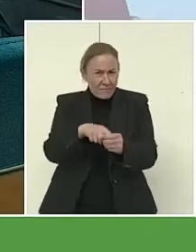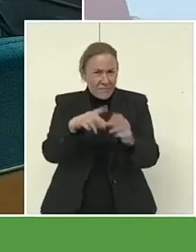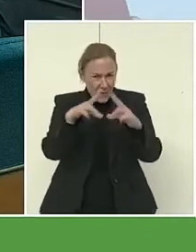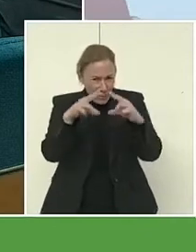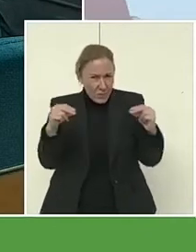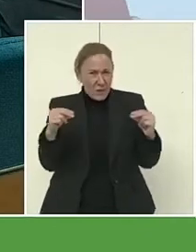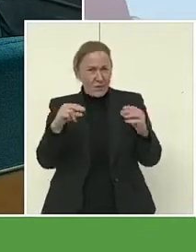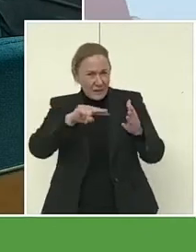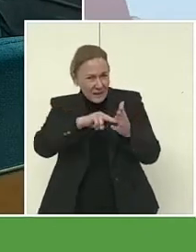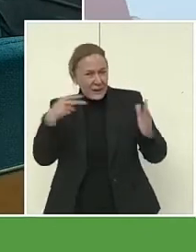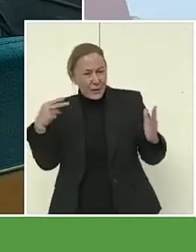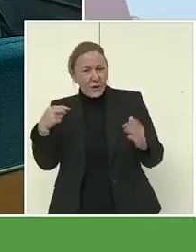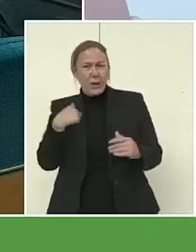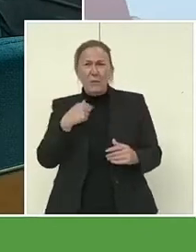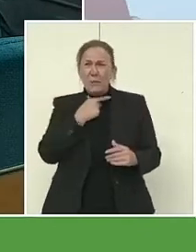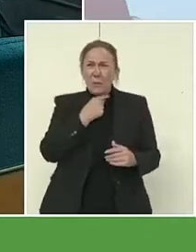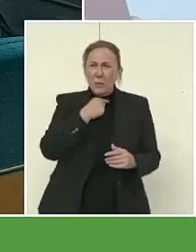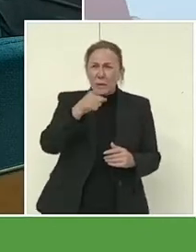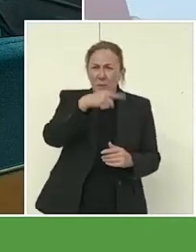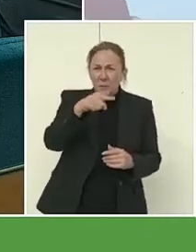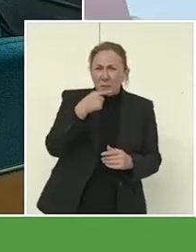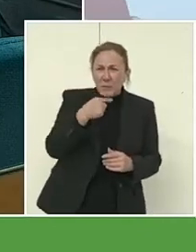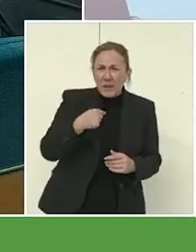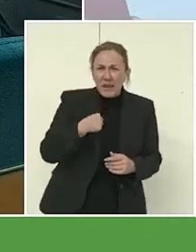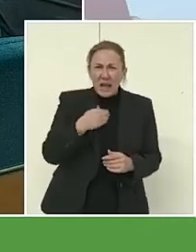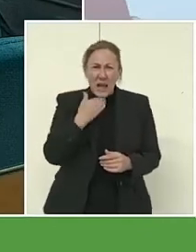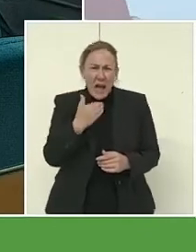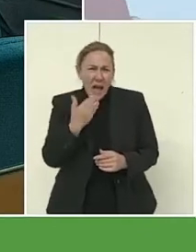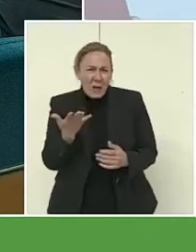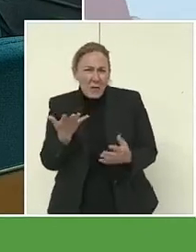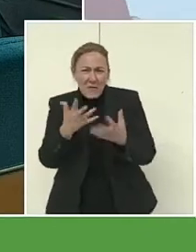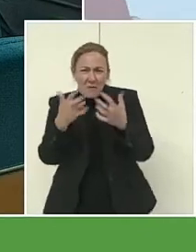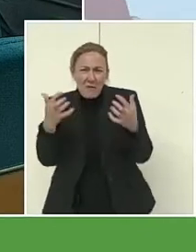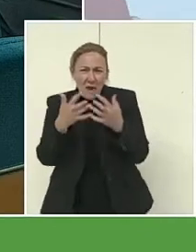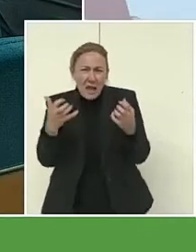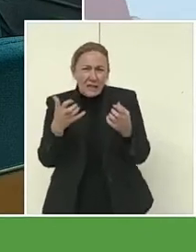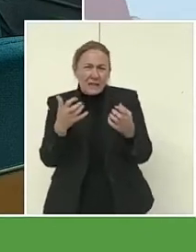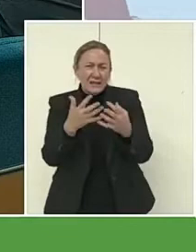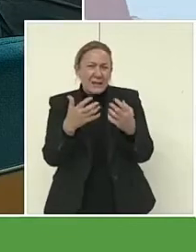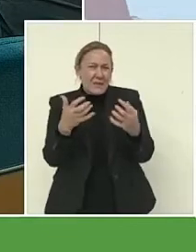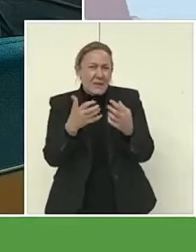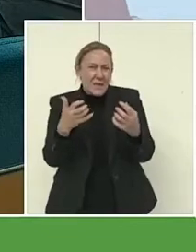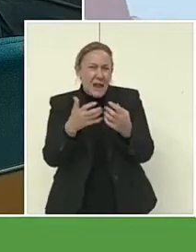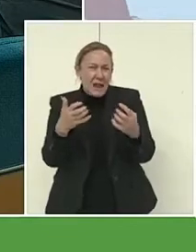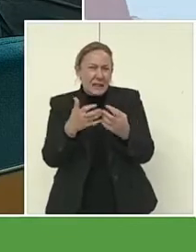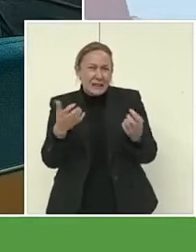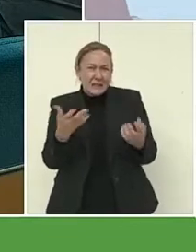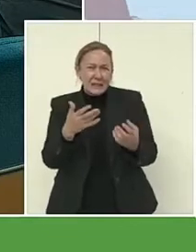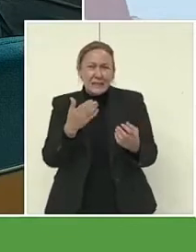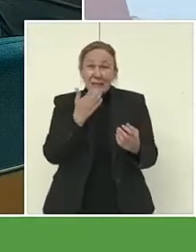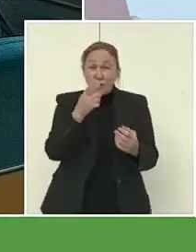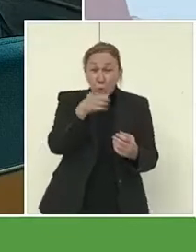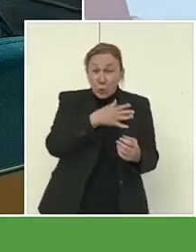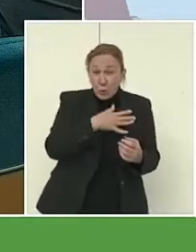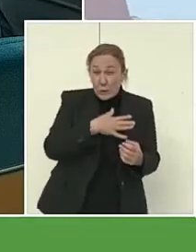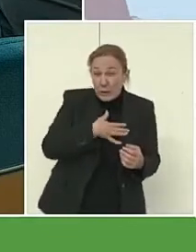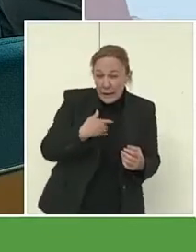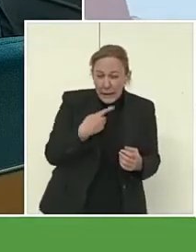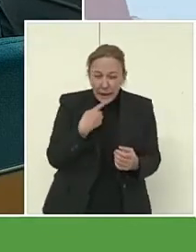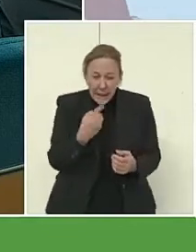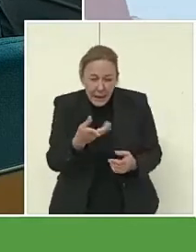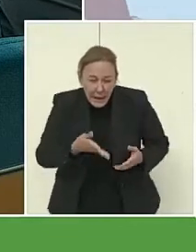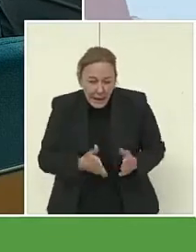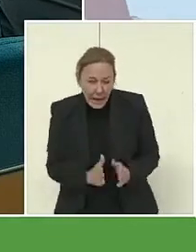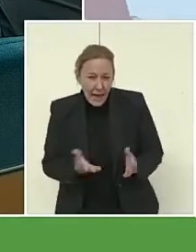dierais algún titular así con el corazón, es decir, si tú tuvieras que convencer a tu hija de